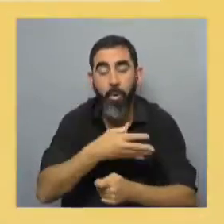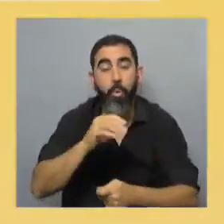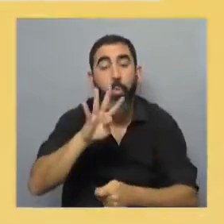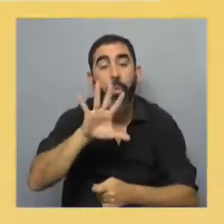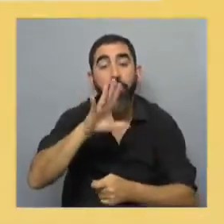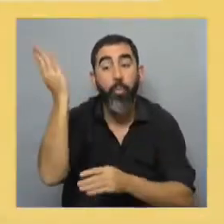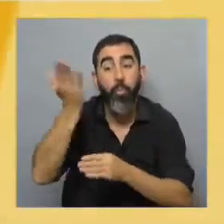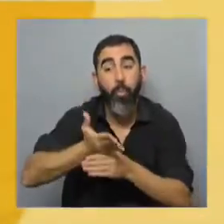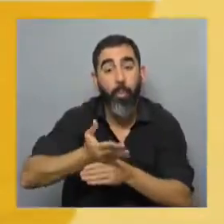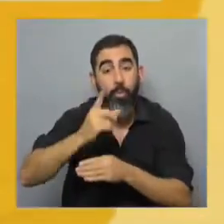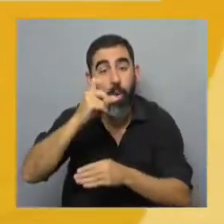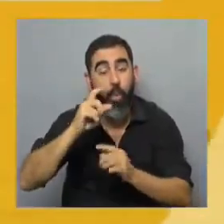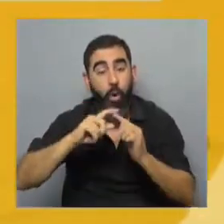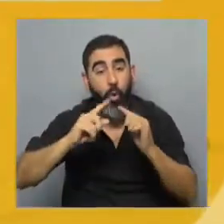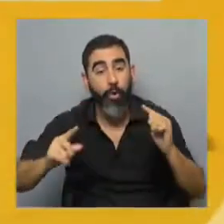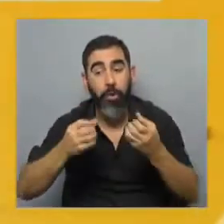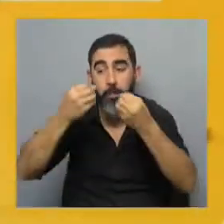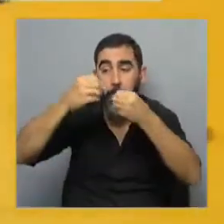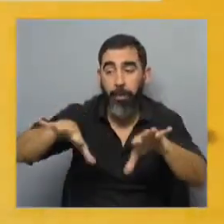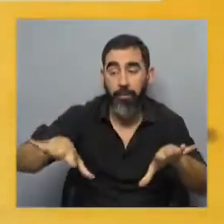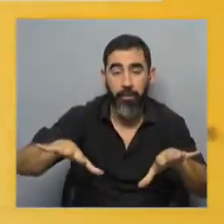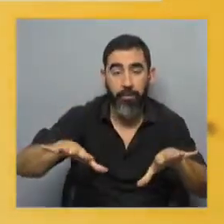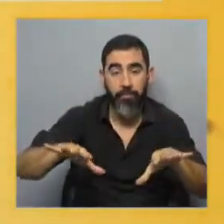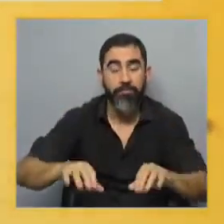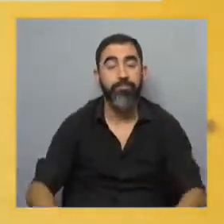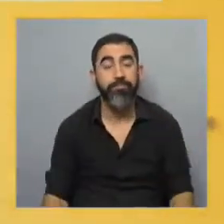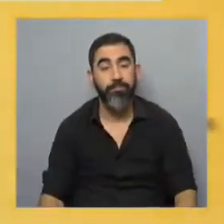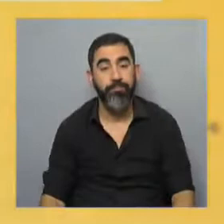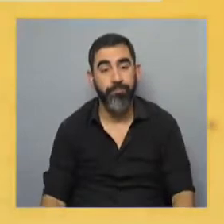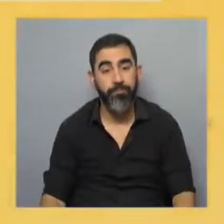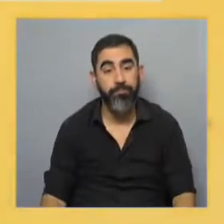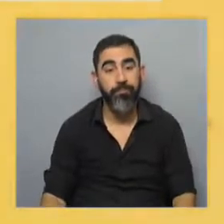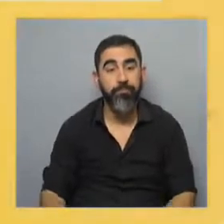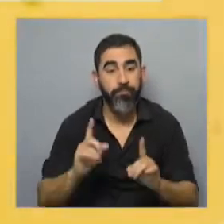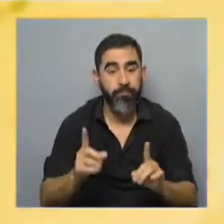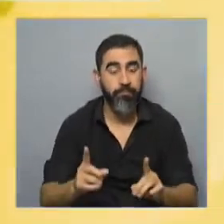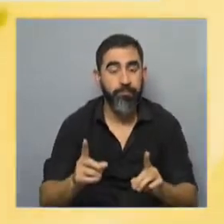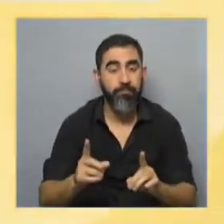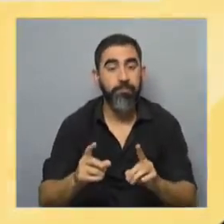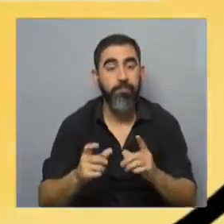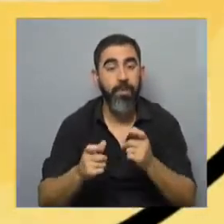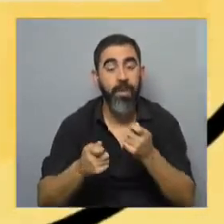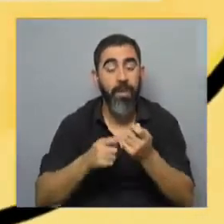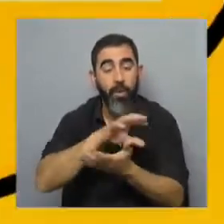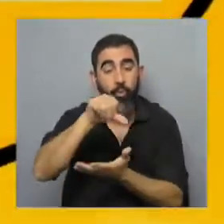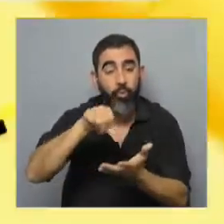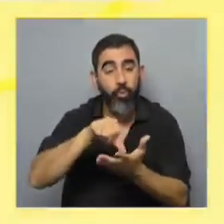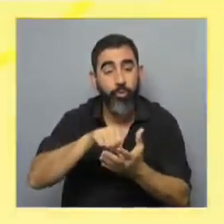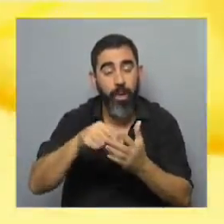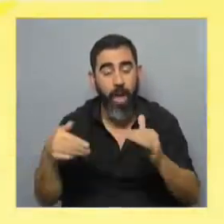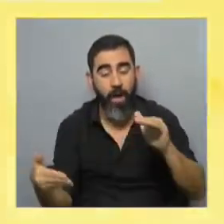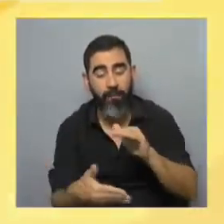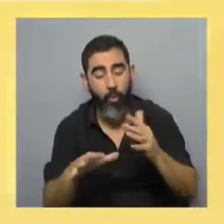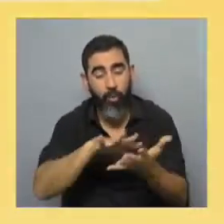agua que se potabiliza en aguas corrientes es perdida y no facturada. Y eso involucra una instalación bajo la ciudad muy añosa,